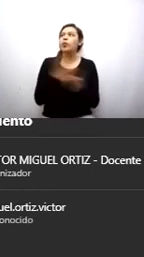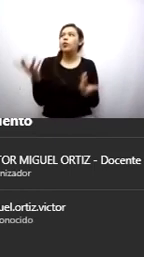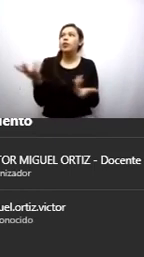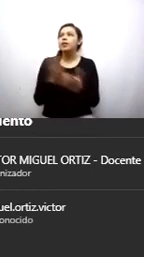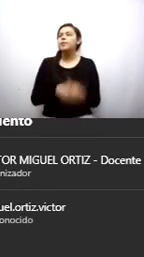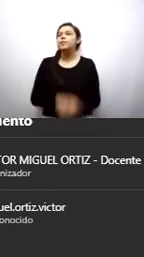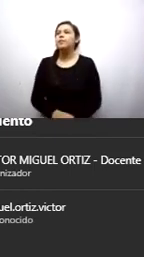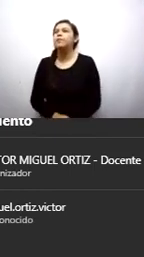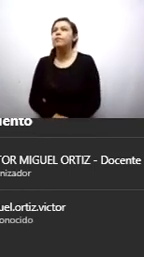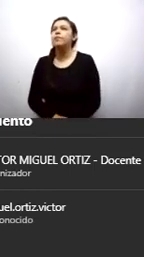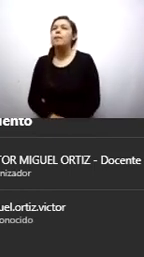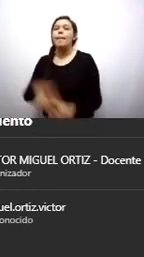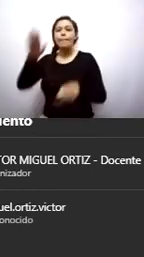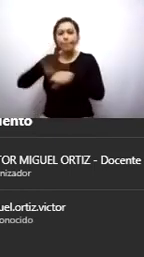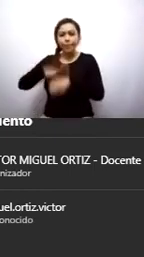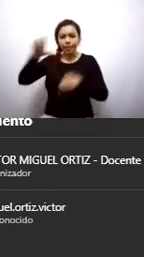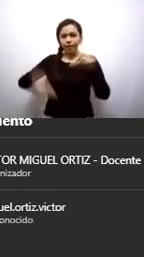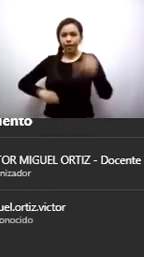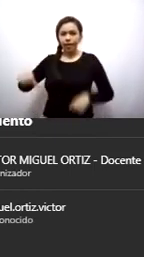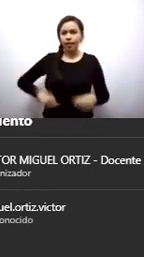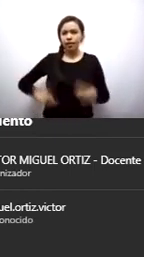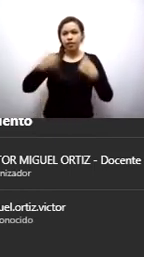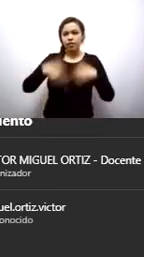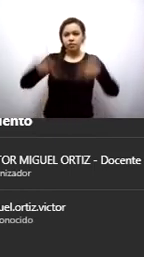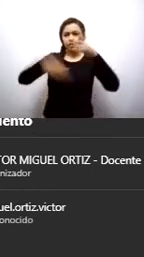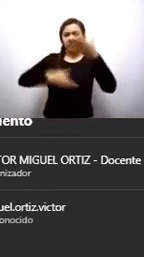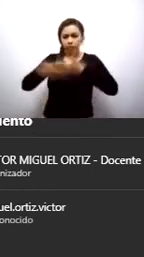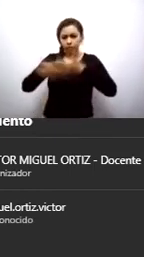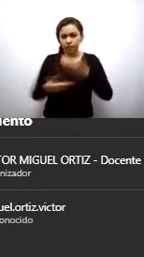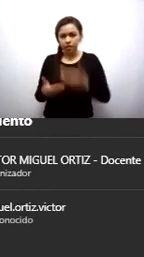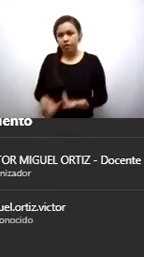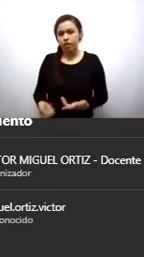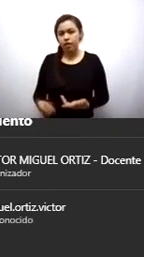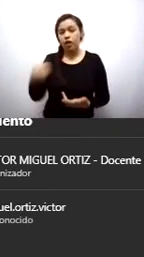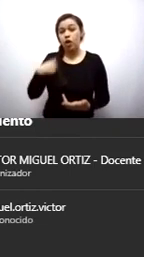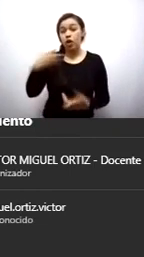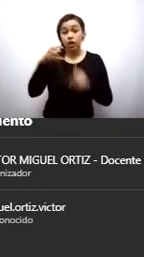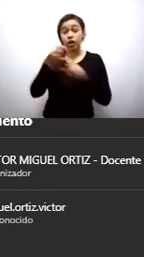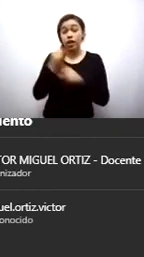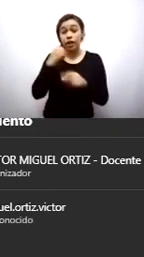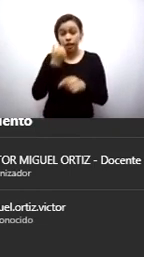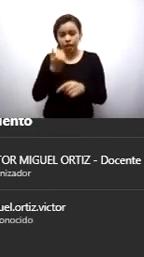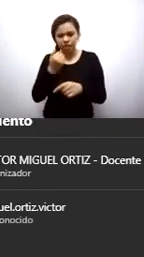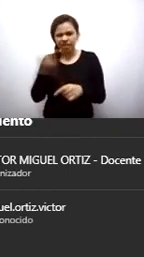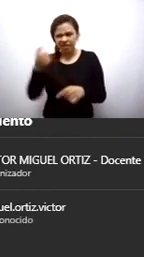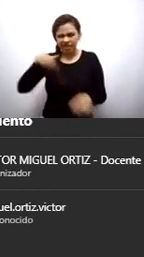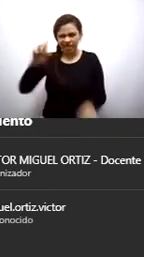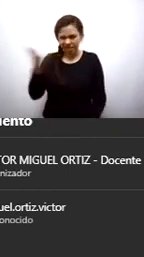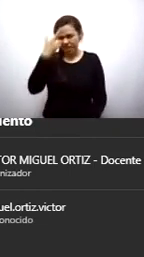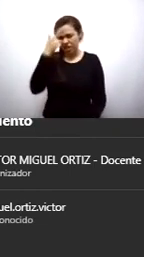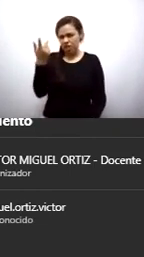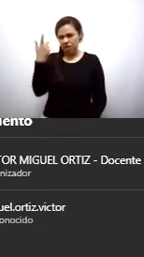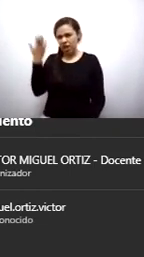tener más acciones como el hecho ya de compartir pantalla. Y es a lo que yo quiero llegar. ¿Se acuerdan que en toda la plática anterior yo